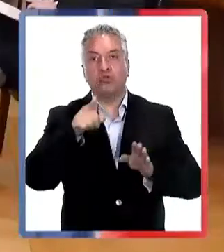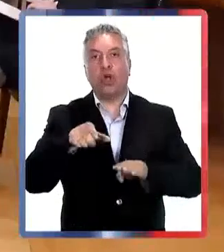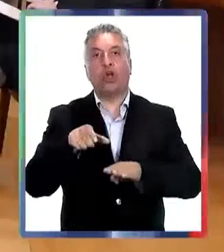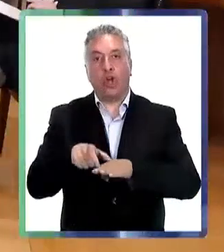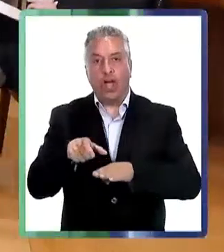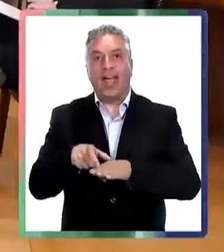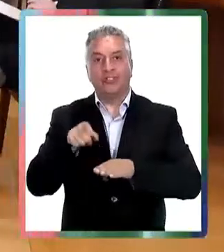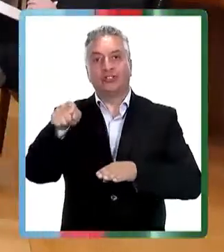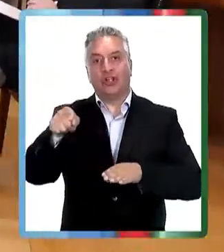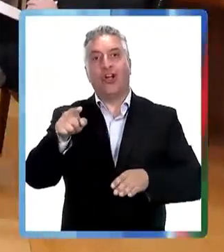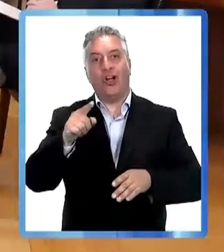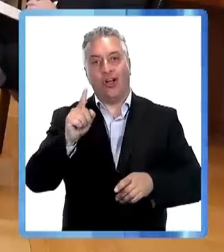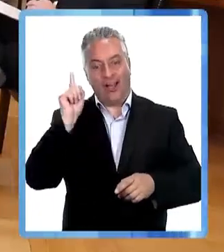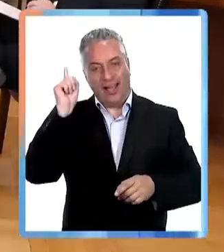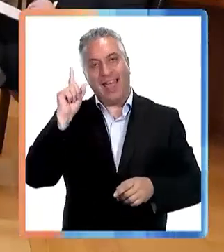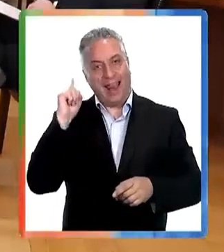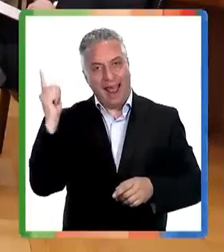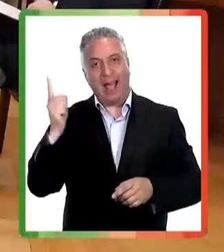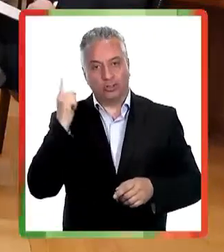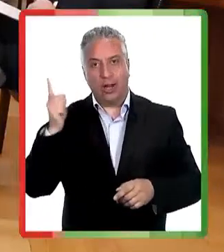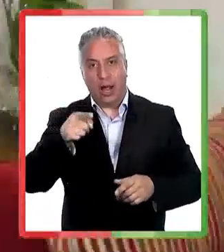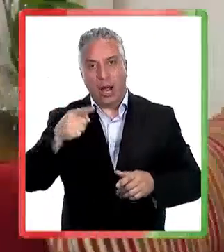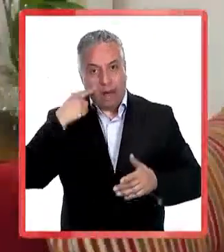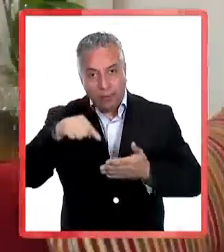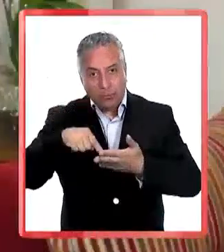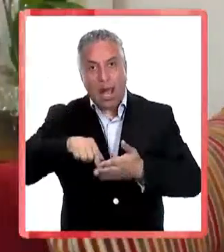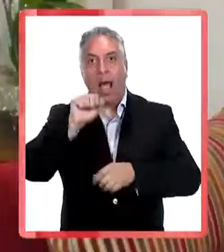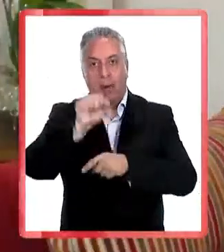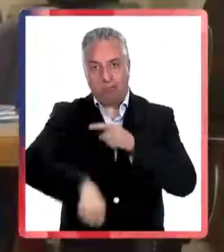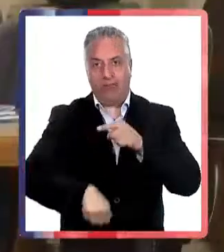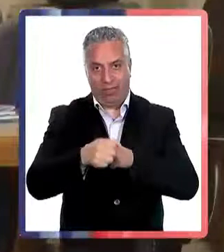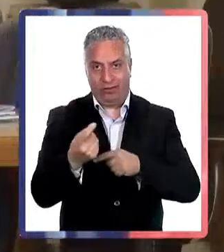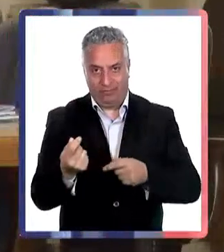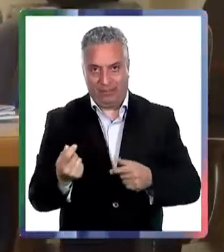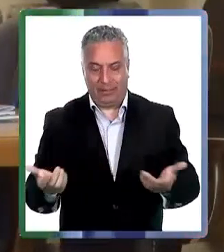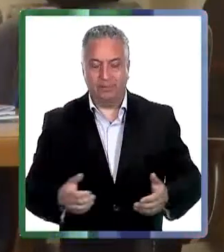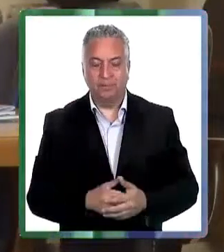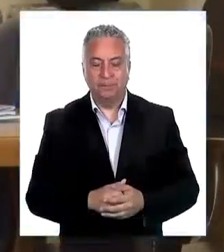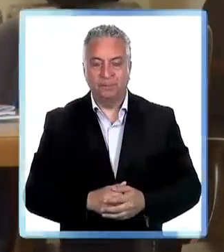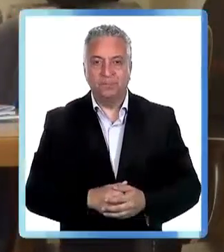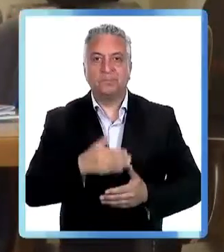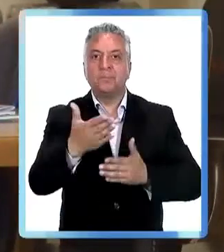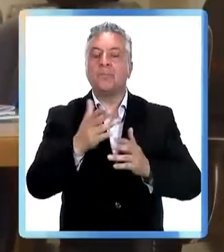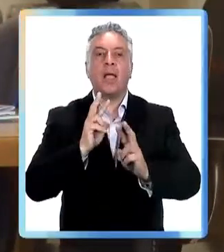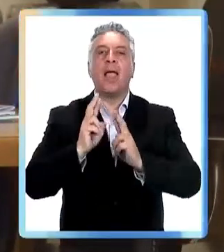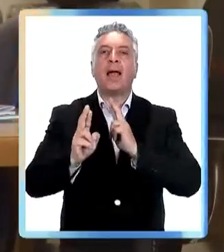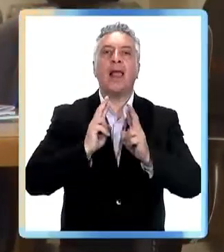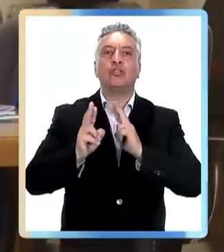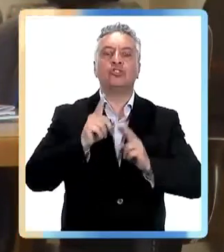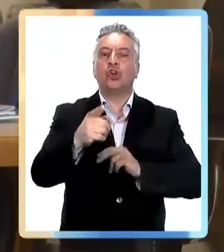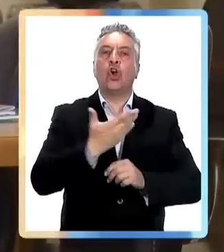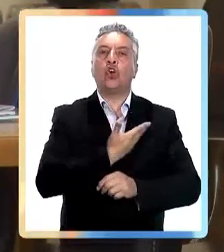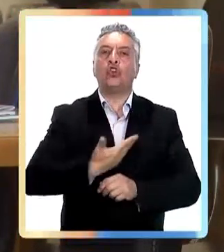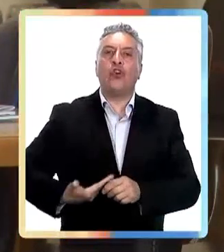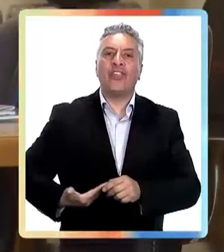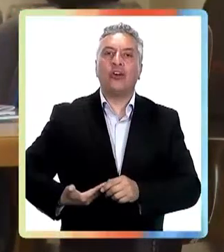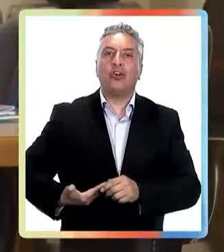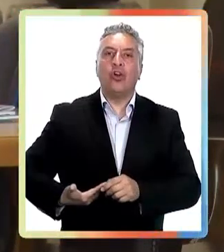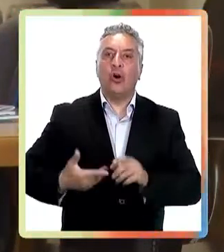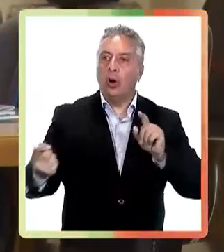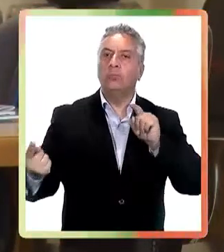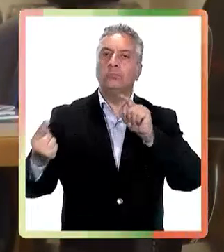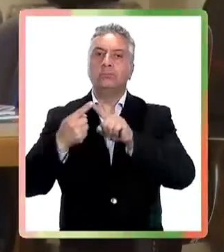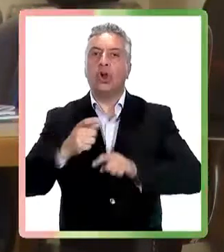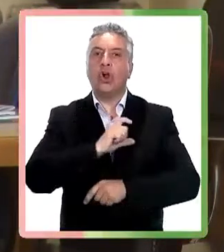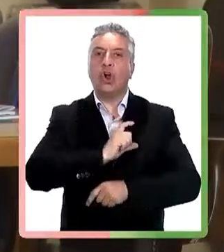en el Congreso Nacional para ser aprobado por nuestros parlamentarios. ¿Cómo ha sido la relación del gobierno durante estos meses con